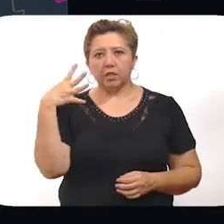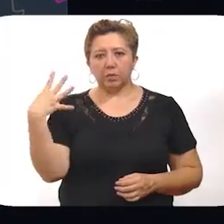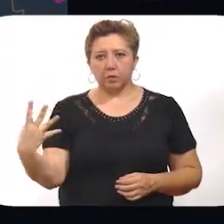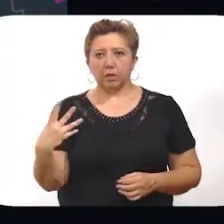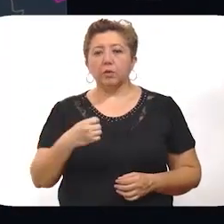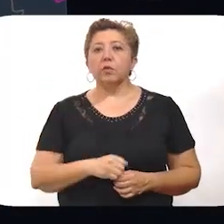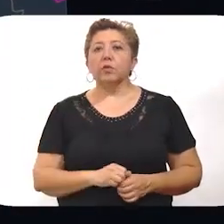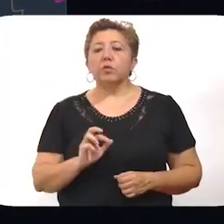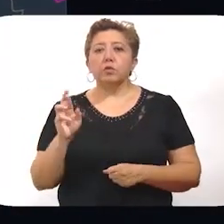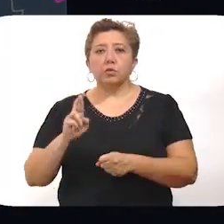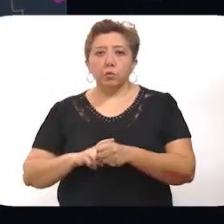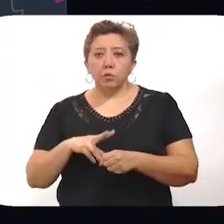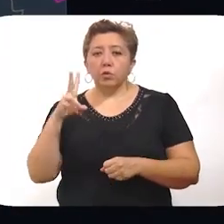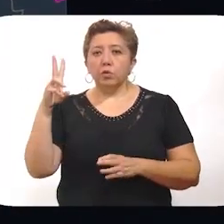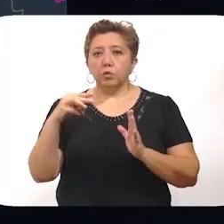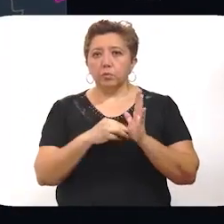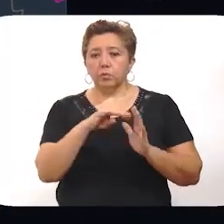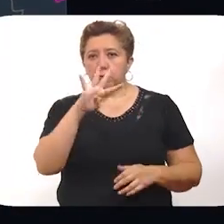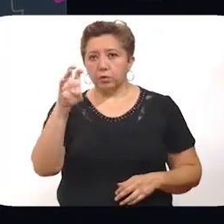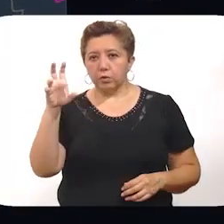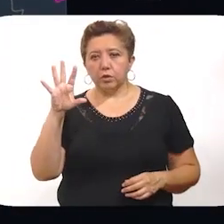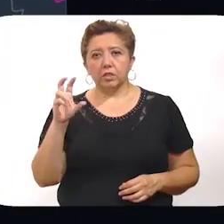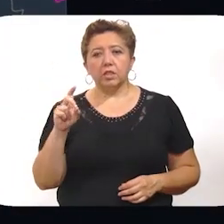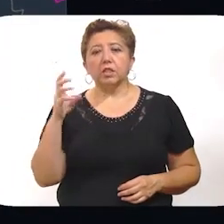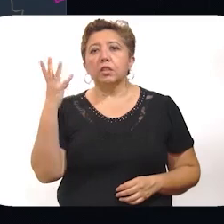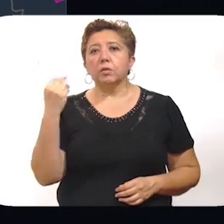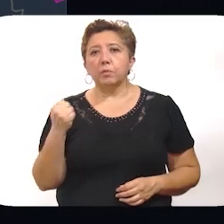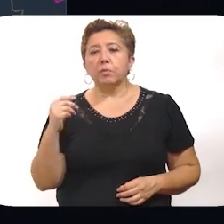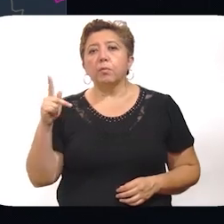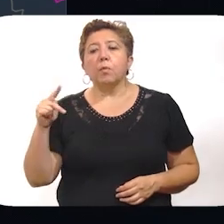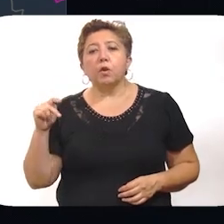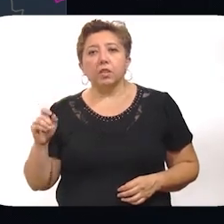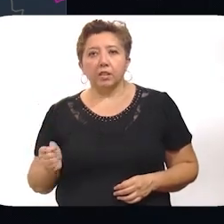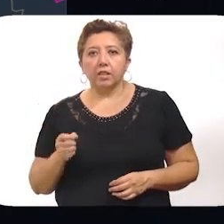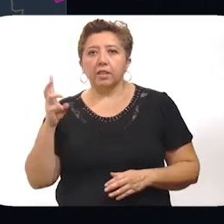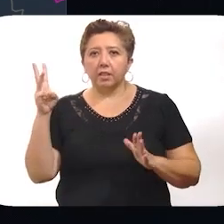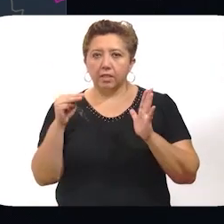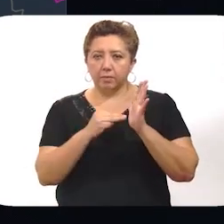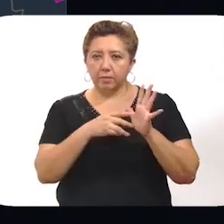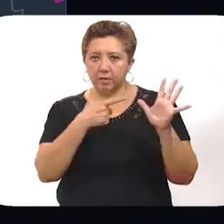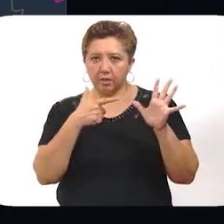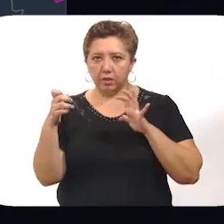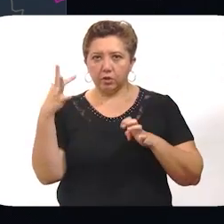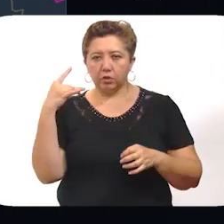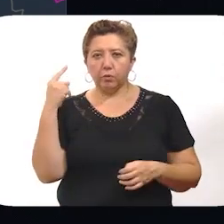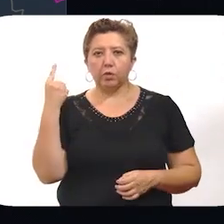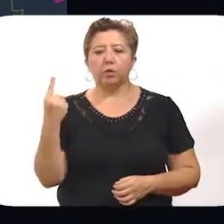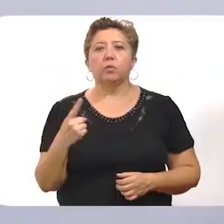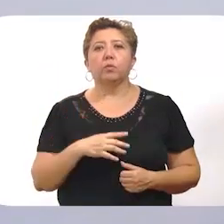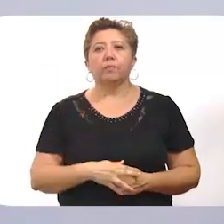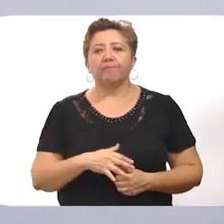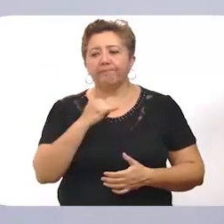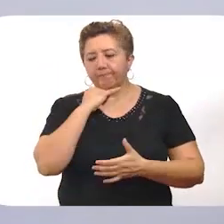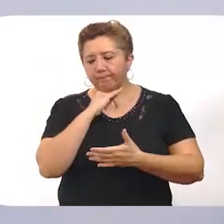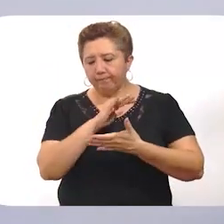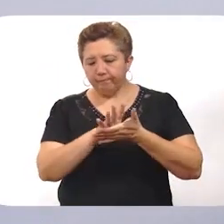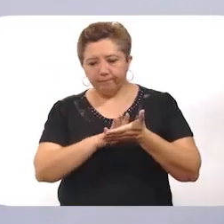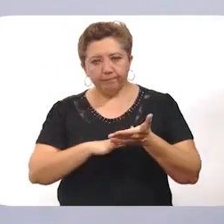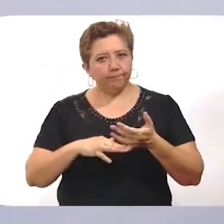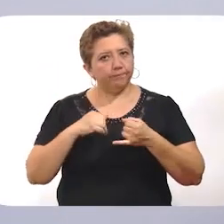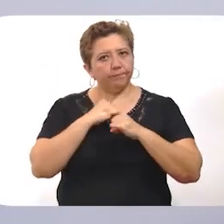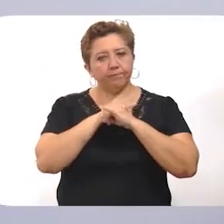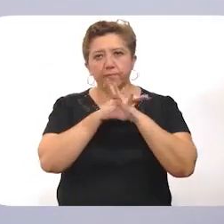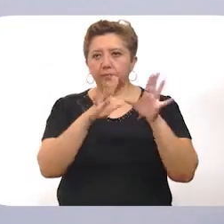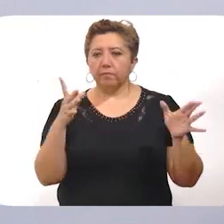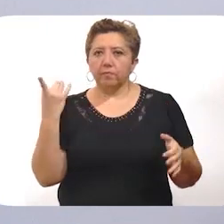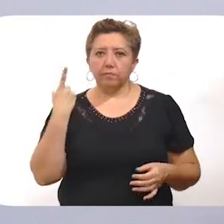1.674, en la zona sur 2.439, en la zona poniente 3.751. Lamentablemente, en